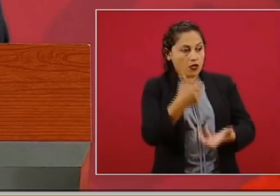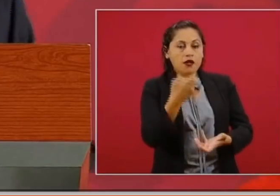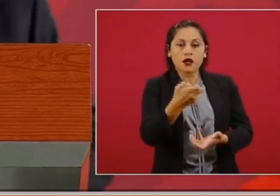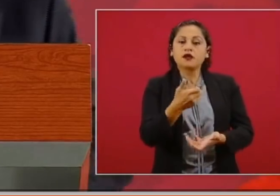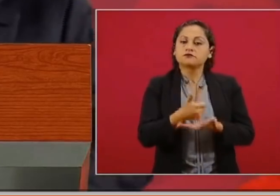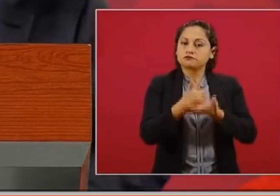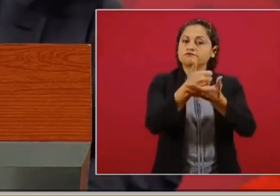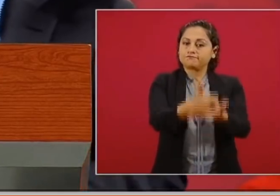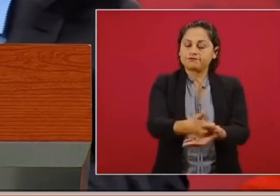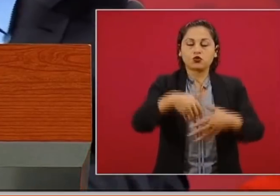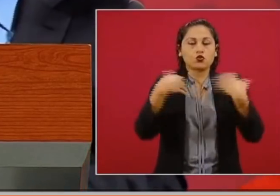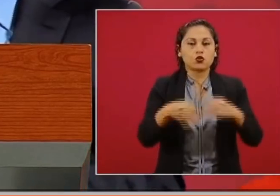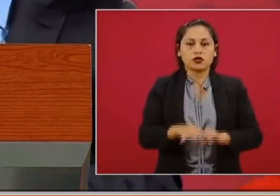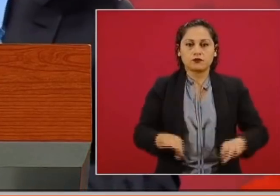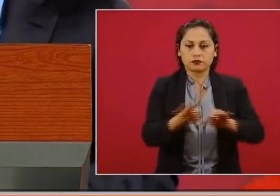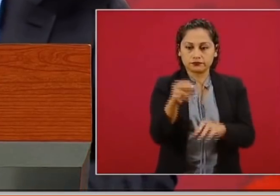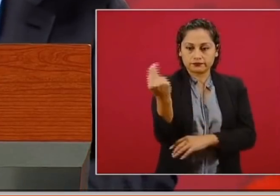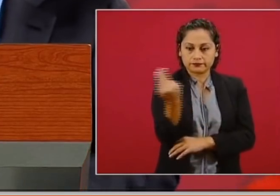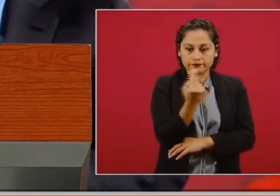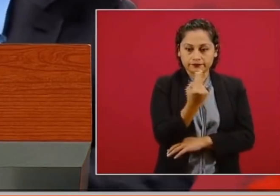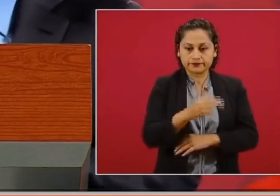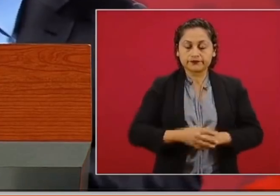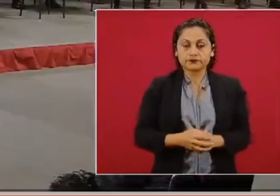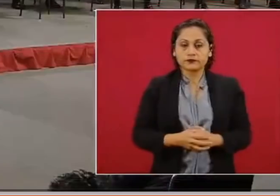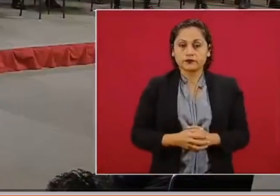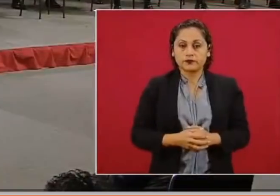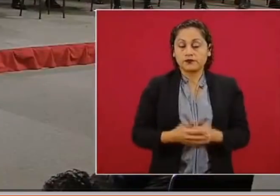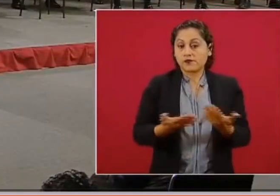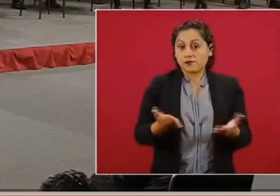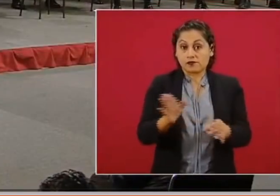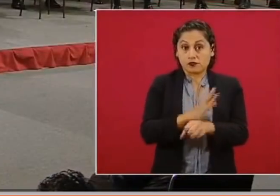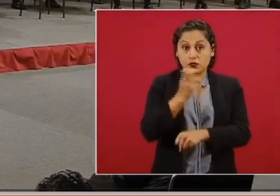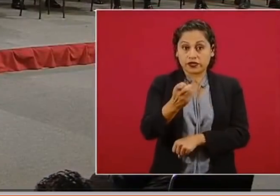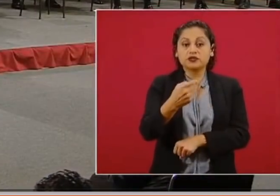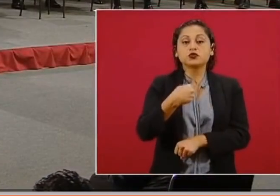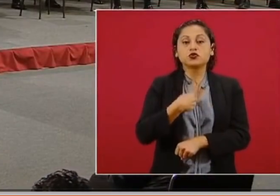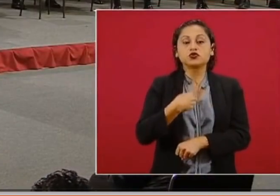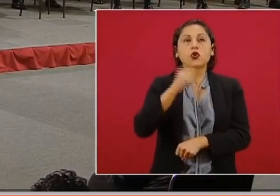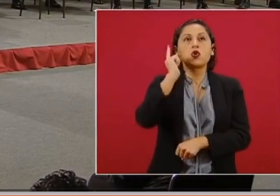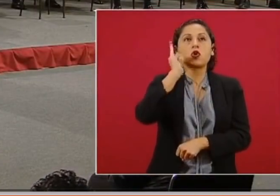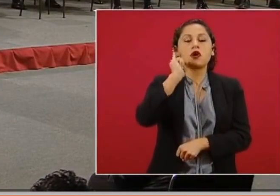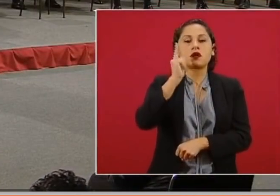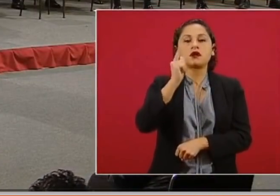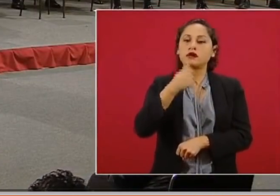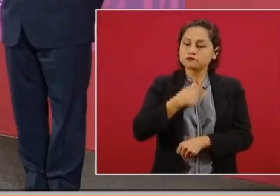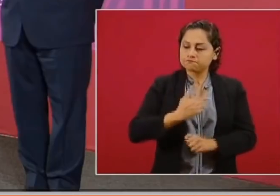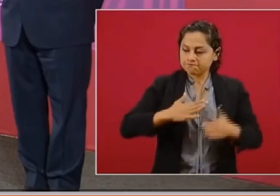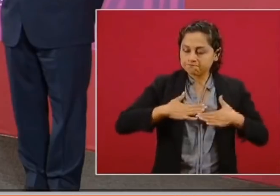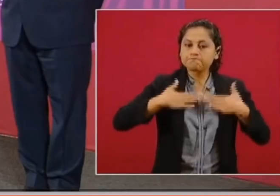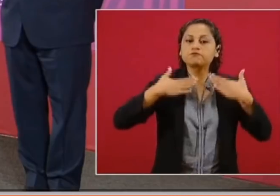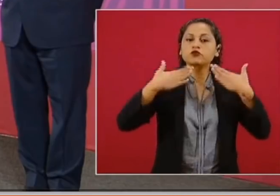Sin más, confío y deseo, señor presidente, que replicaremos más anuncios como el de